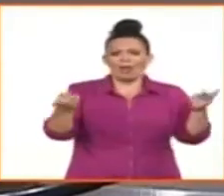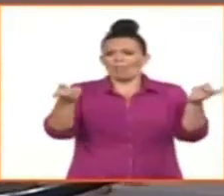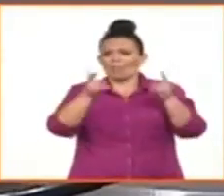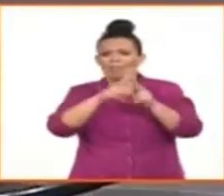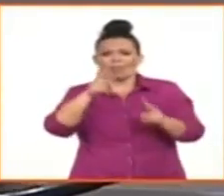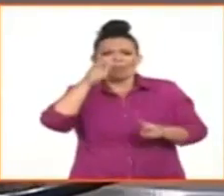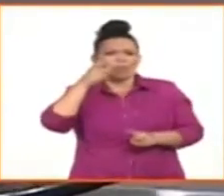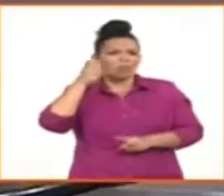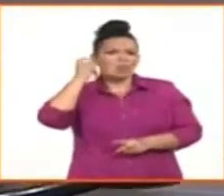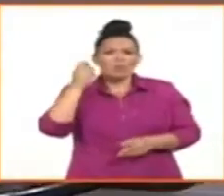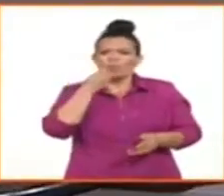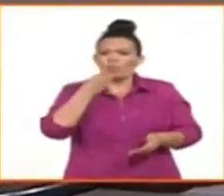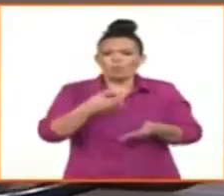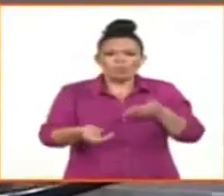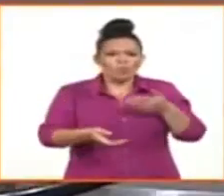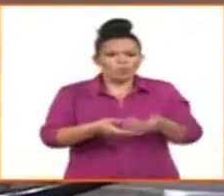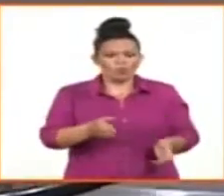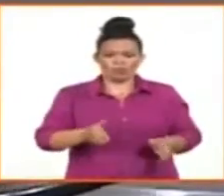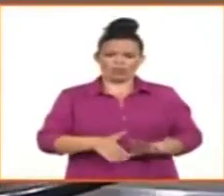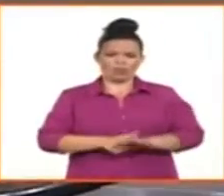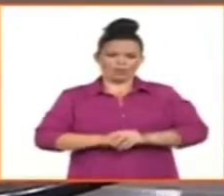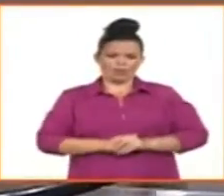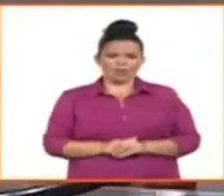con el que actualmente se quedará utilizar para excluir